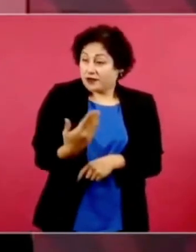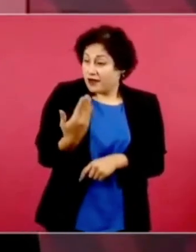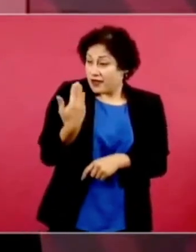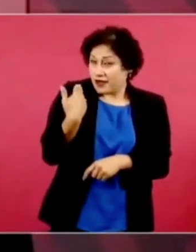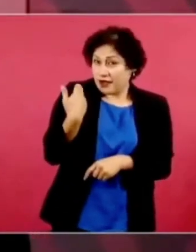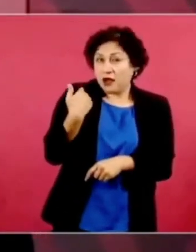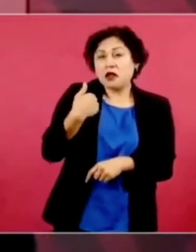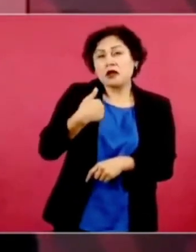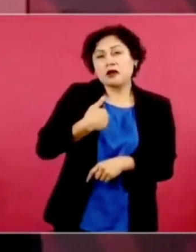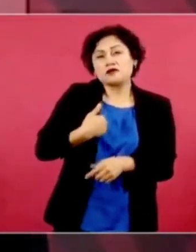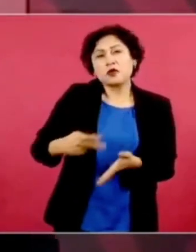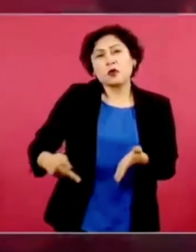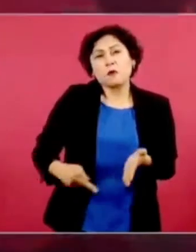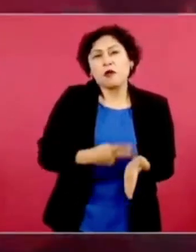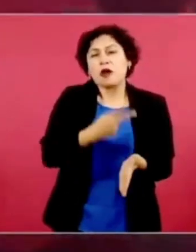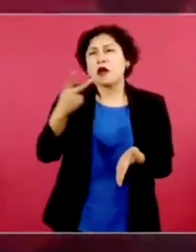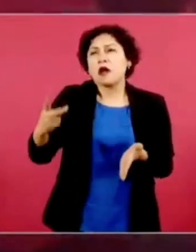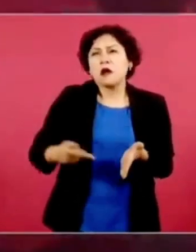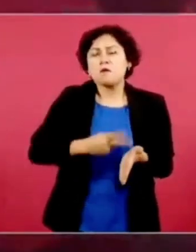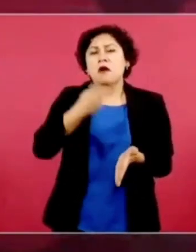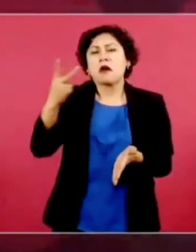de reforma, pues ya sabemos, ¿no?,